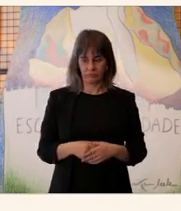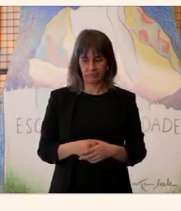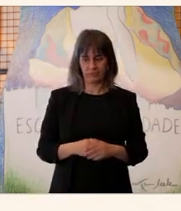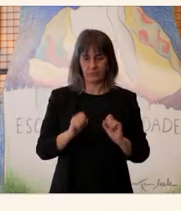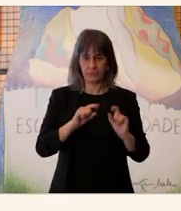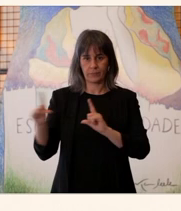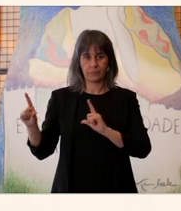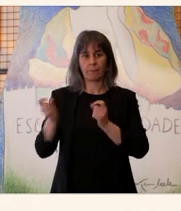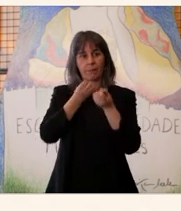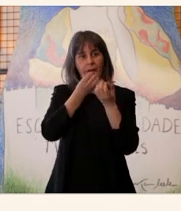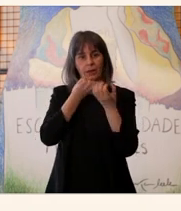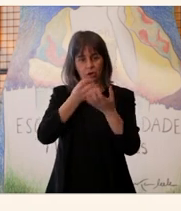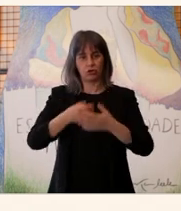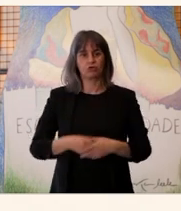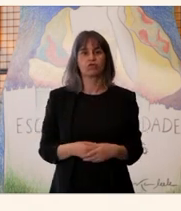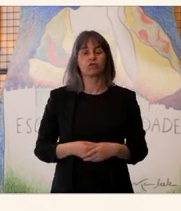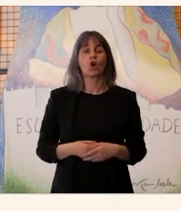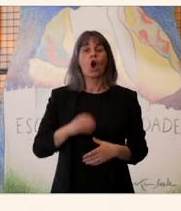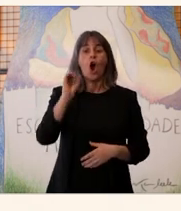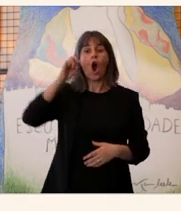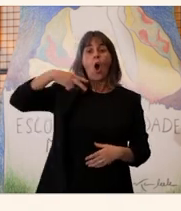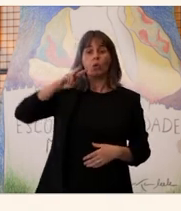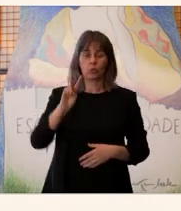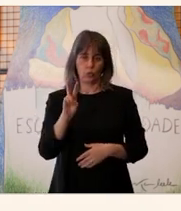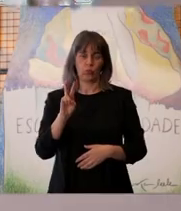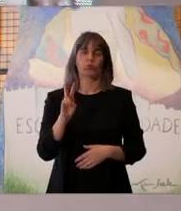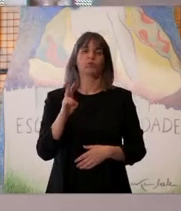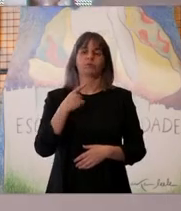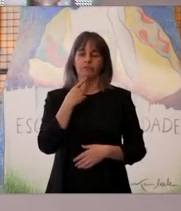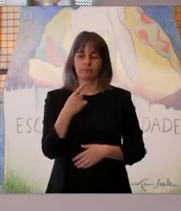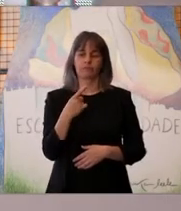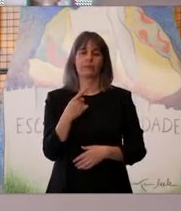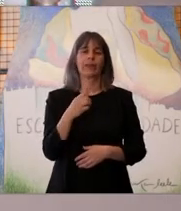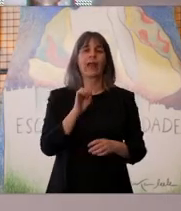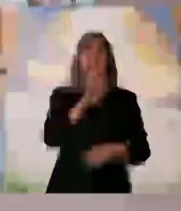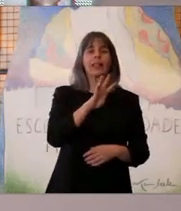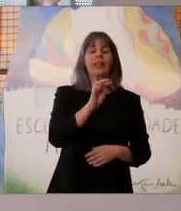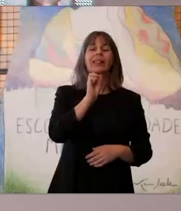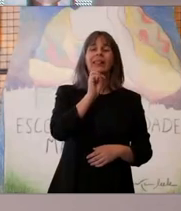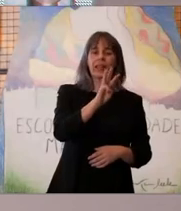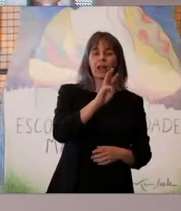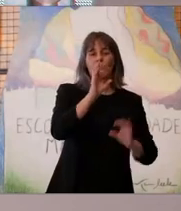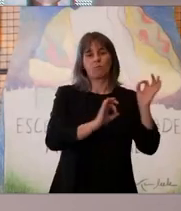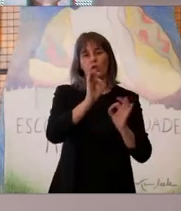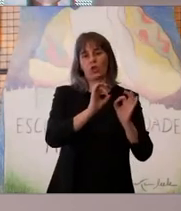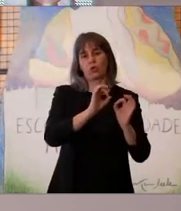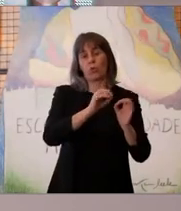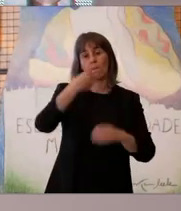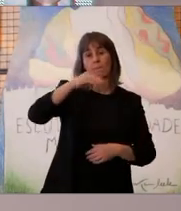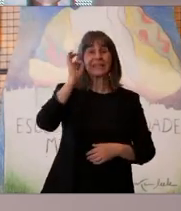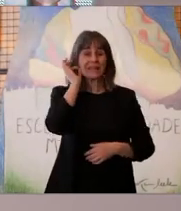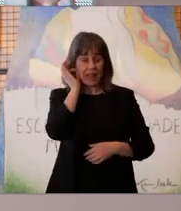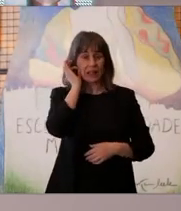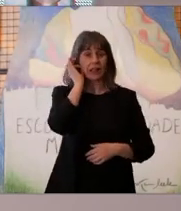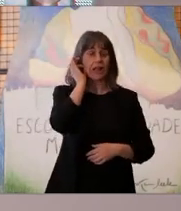los datos según la ONU el 13% de las presidencias o primera ministra del mundo son